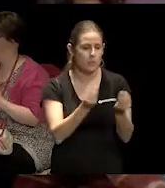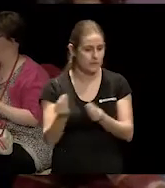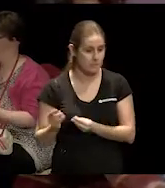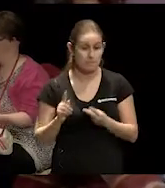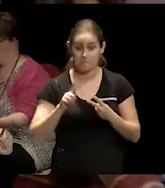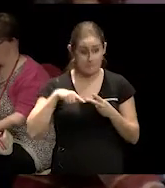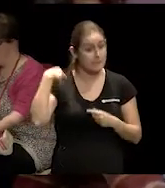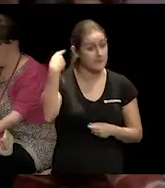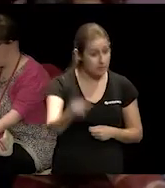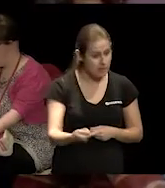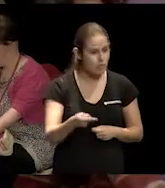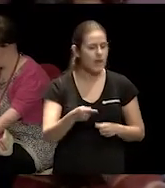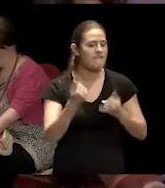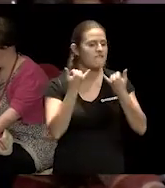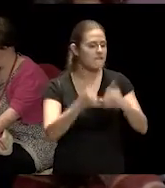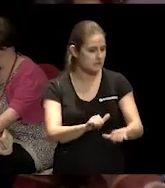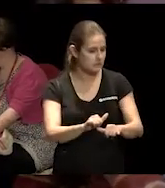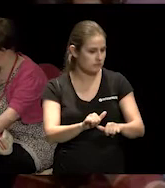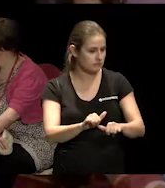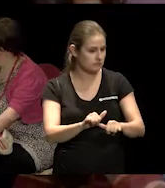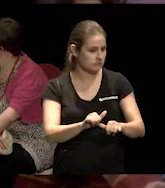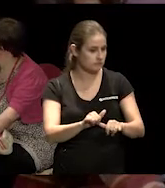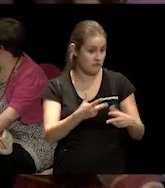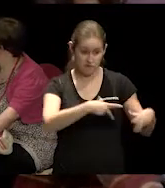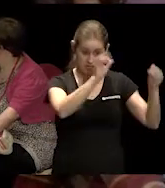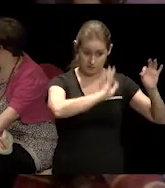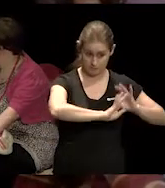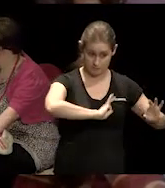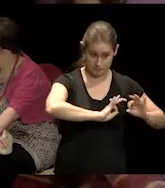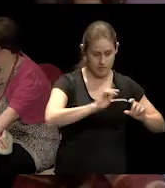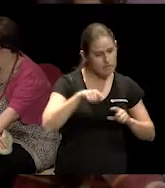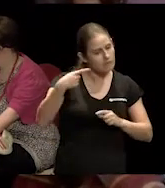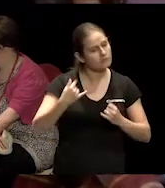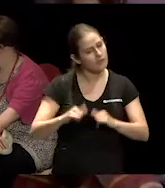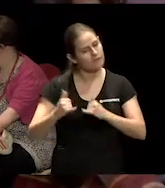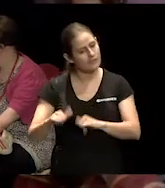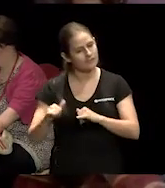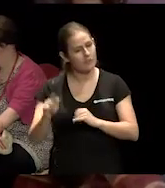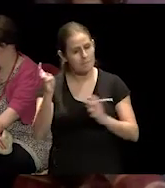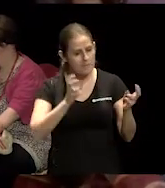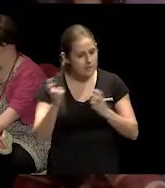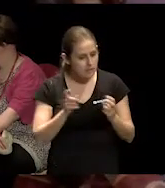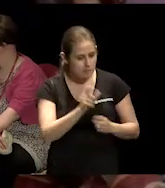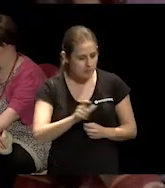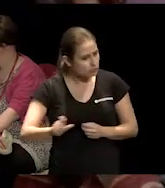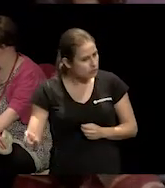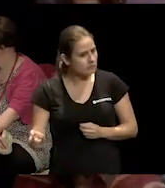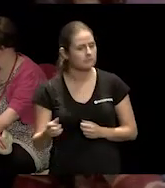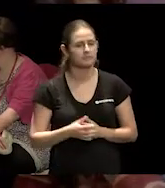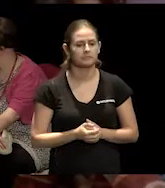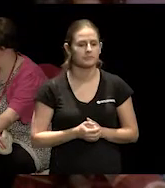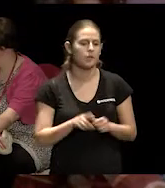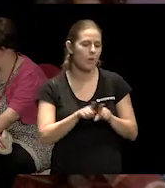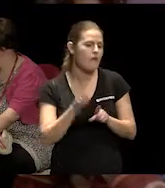posterior en que pudimos, en vez de un fórum, una fiesta en la que participamos todos y la gente que vino. Y respecto al tema de la financiación,